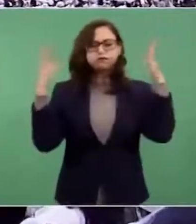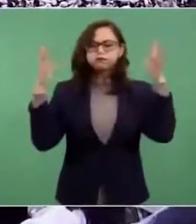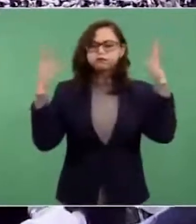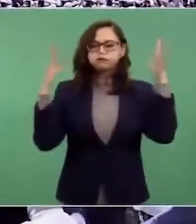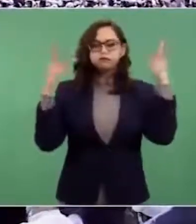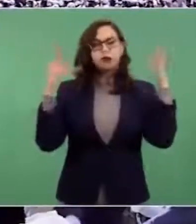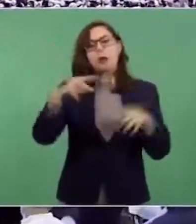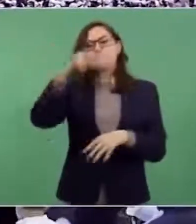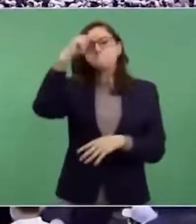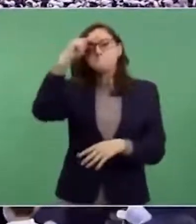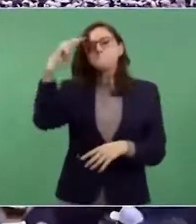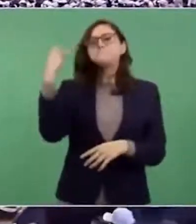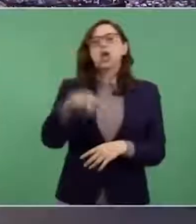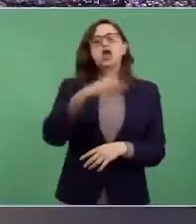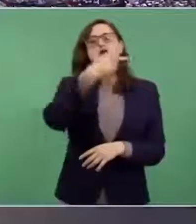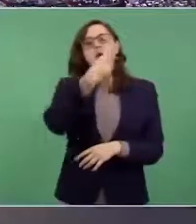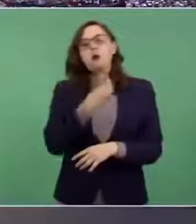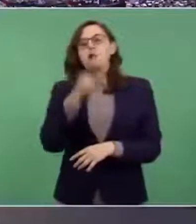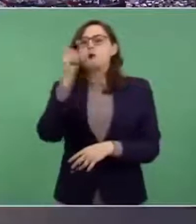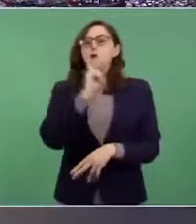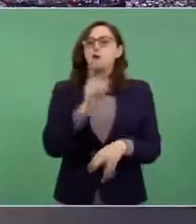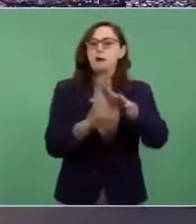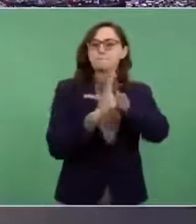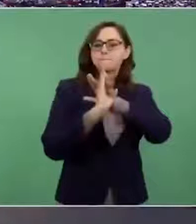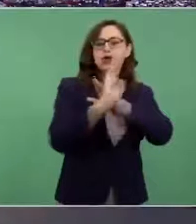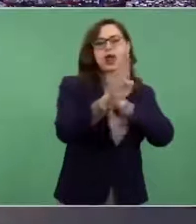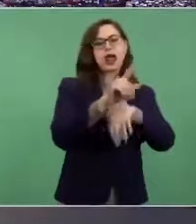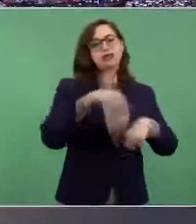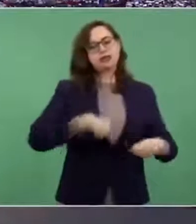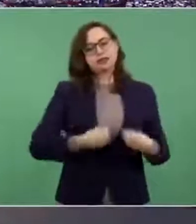a nuestras paisanas y paisanos migrantes,